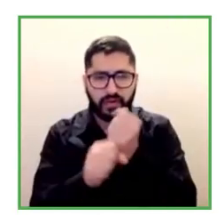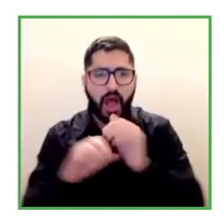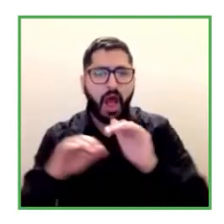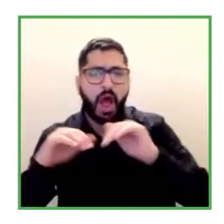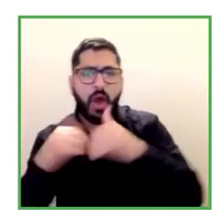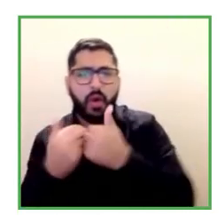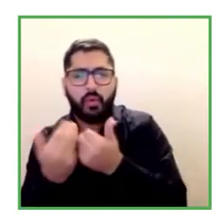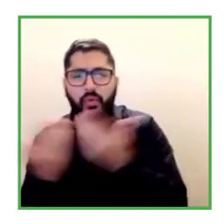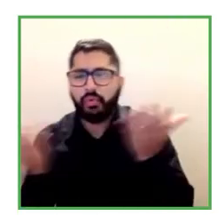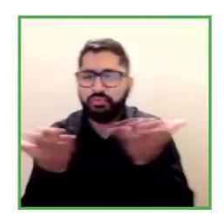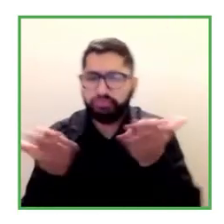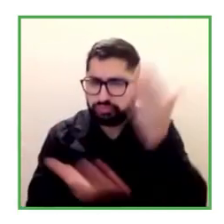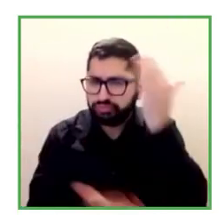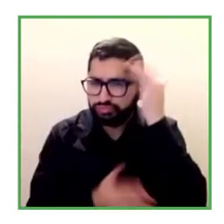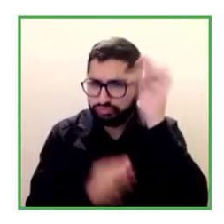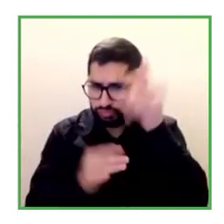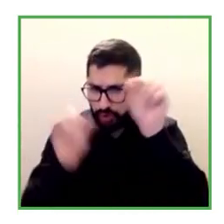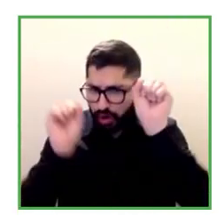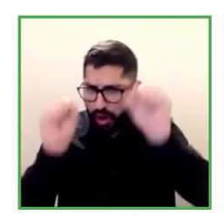ocurra? Alejandra.